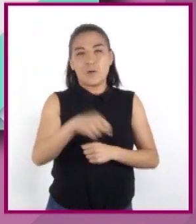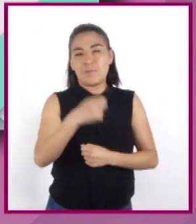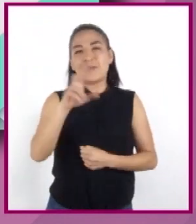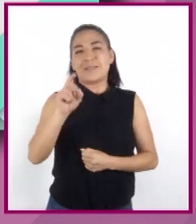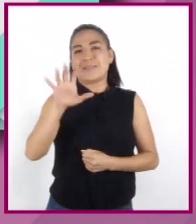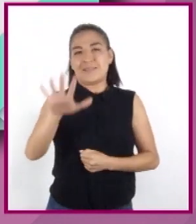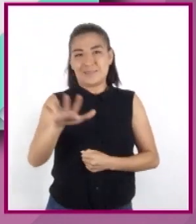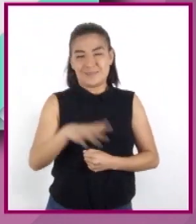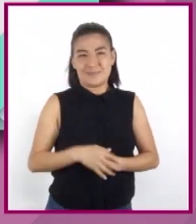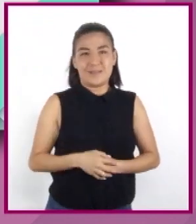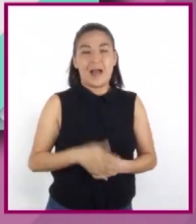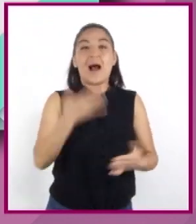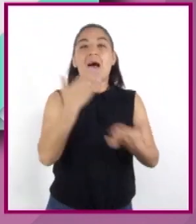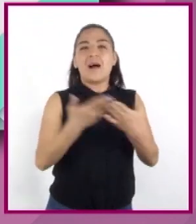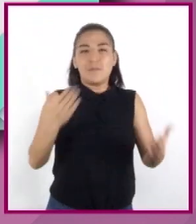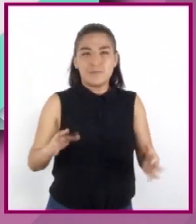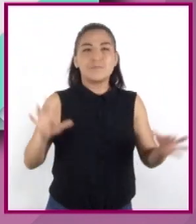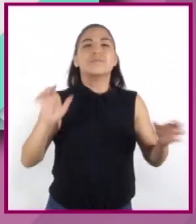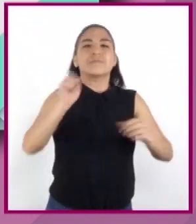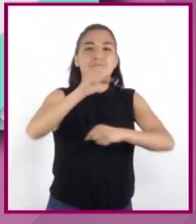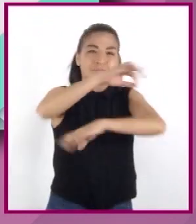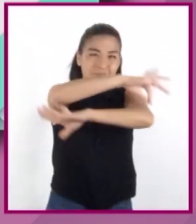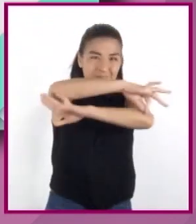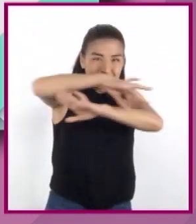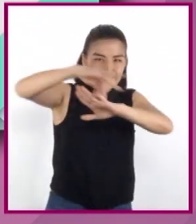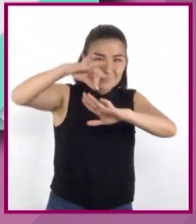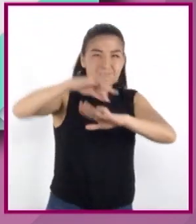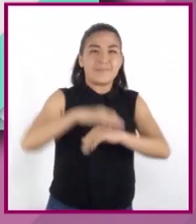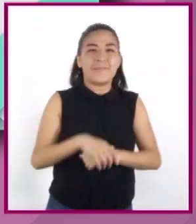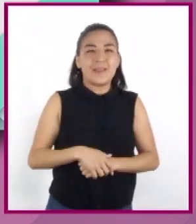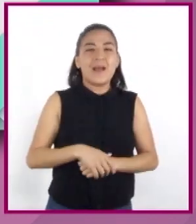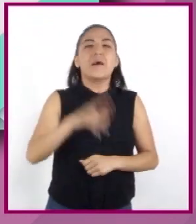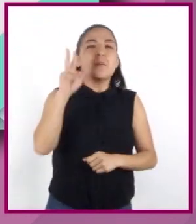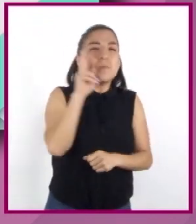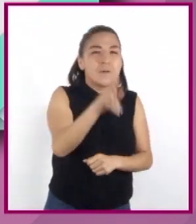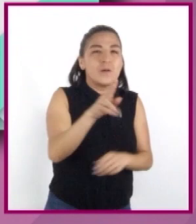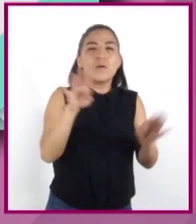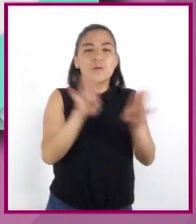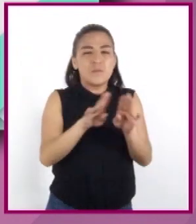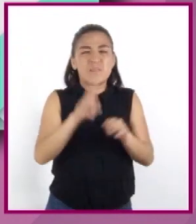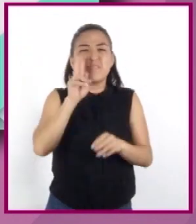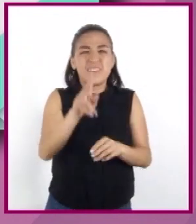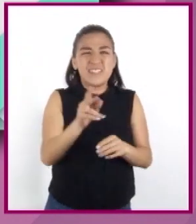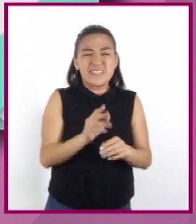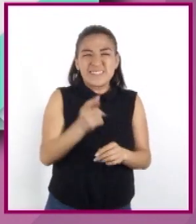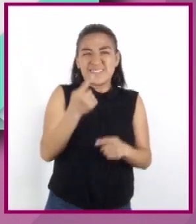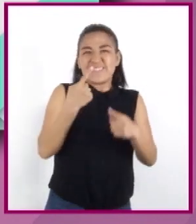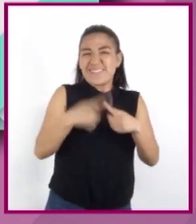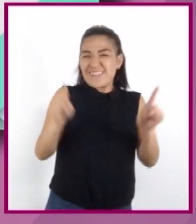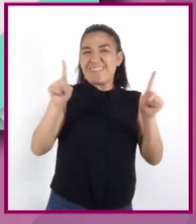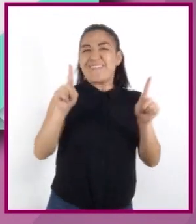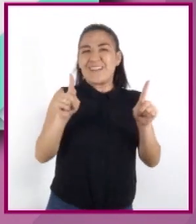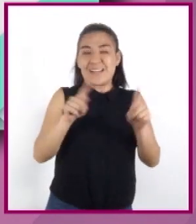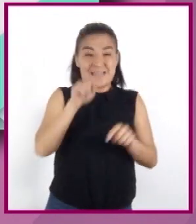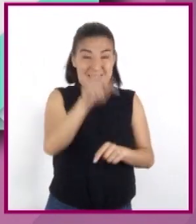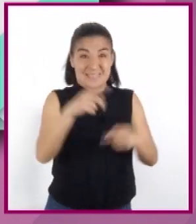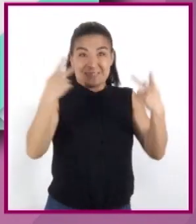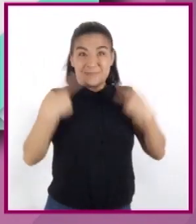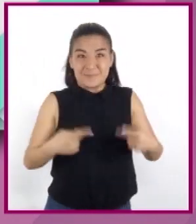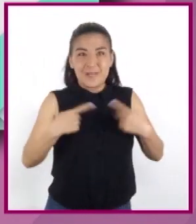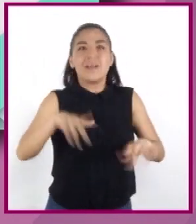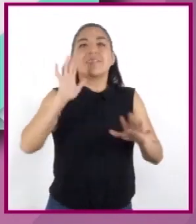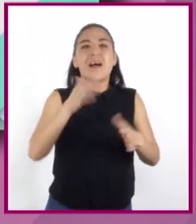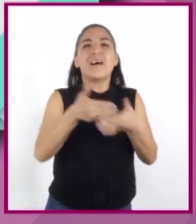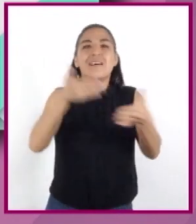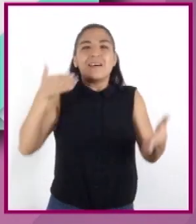20,35. Ahora unimos los puntos y observamos una cuestión muy particular. Esta persona ya tenía